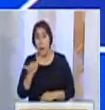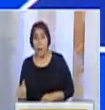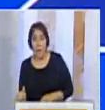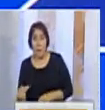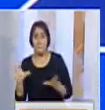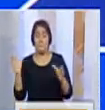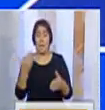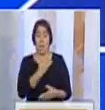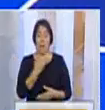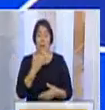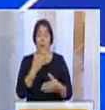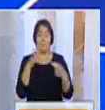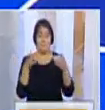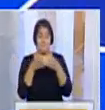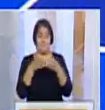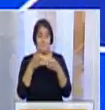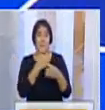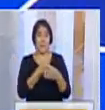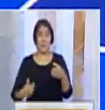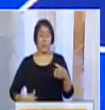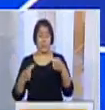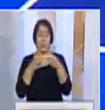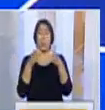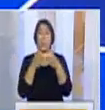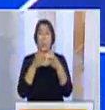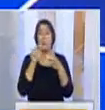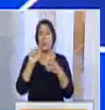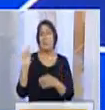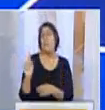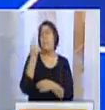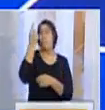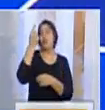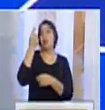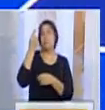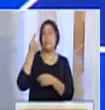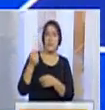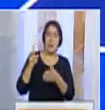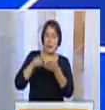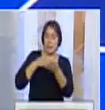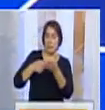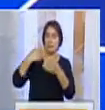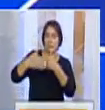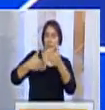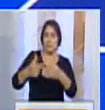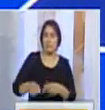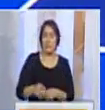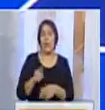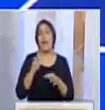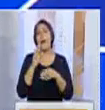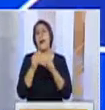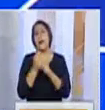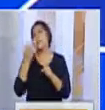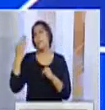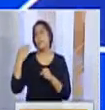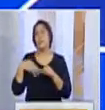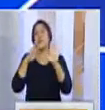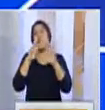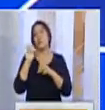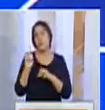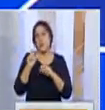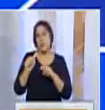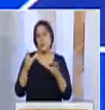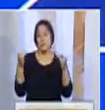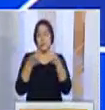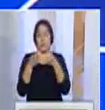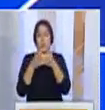desde los años 80, del primer proceso electoral, con el Tribunal Supremo Electoral trabajando como junta electoral cada 4 años.